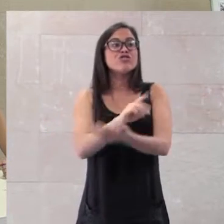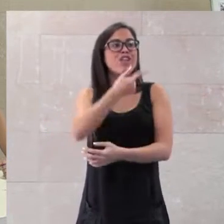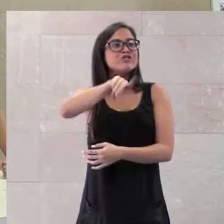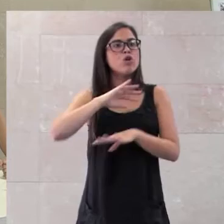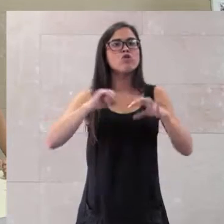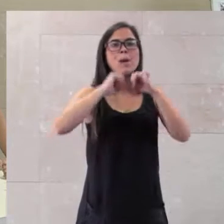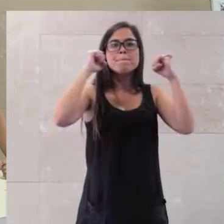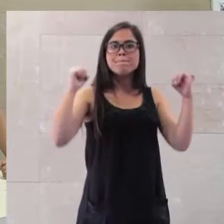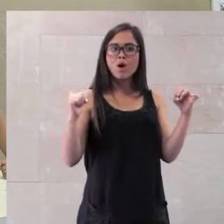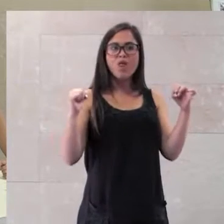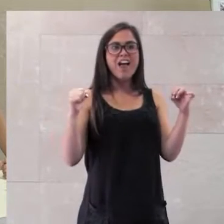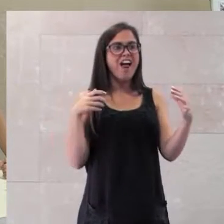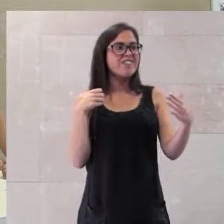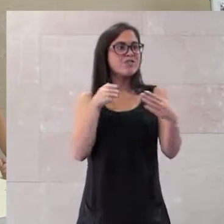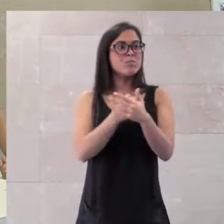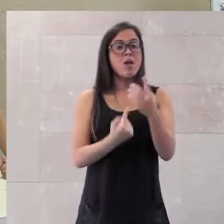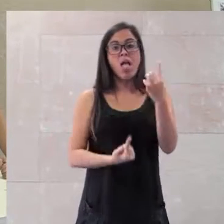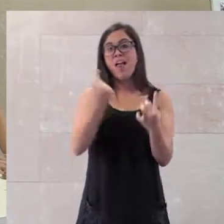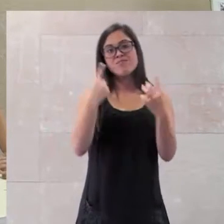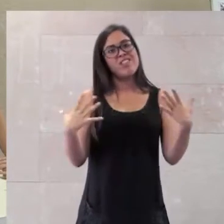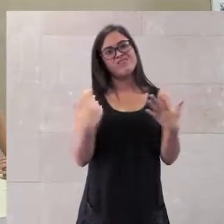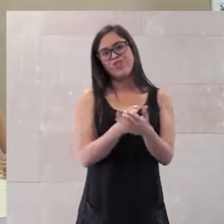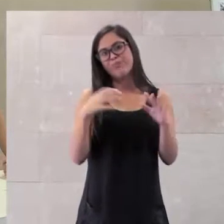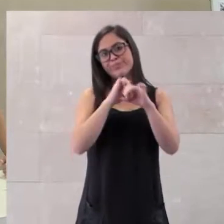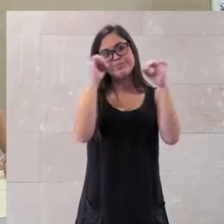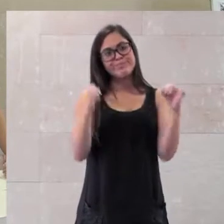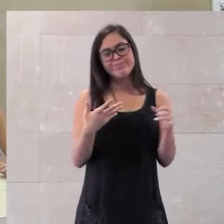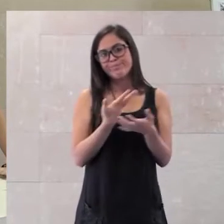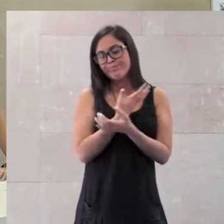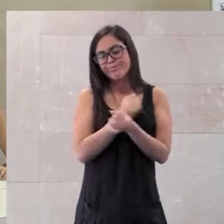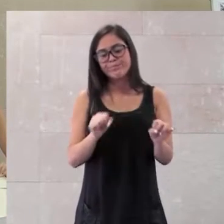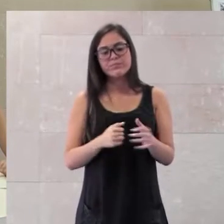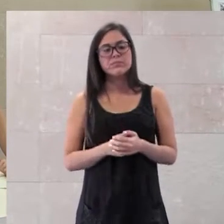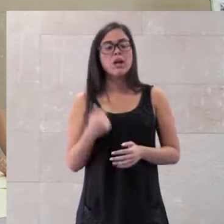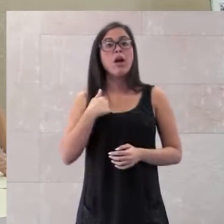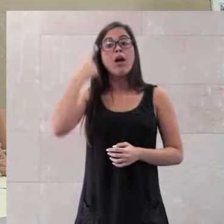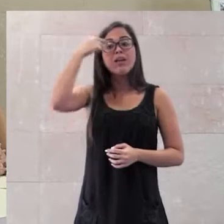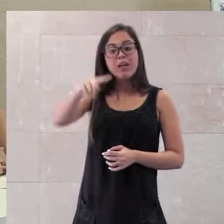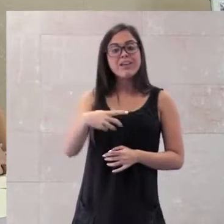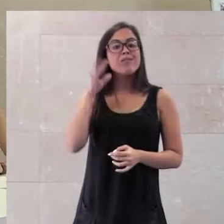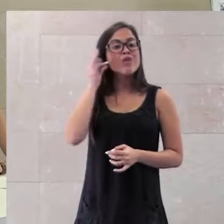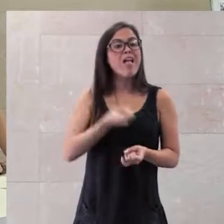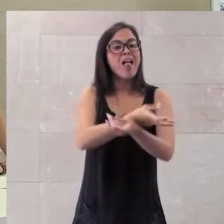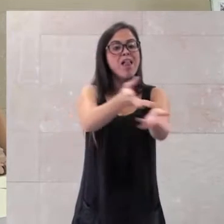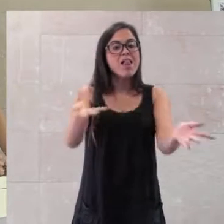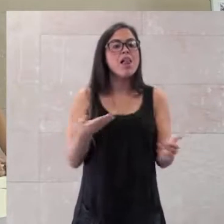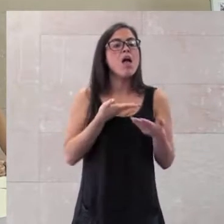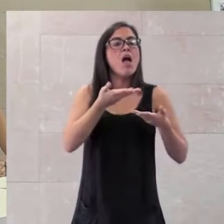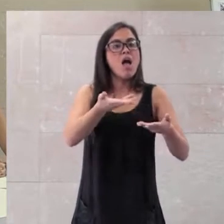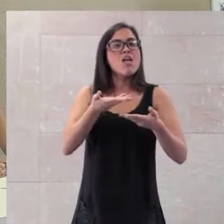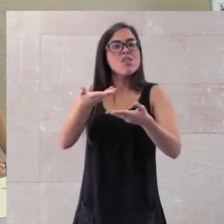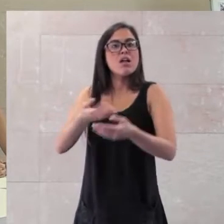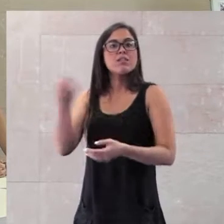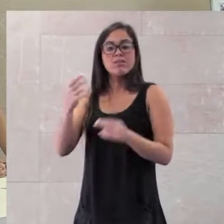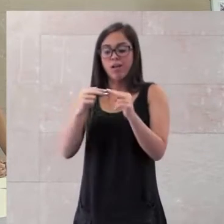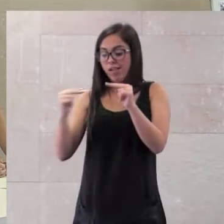empoderadas en todo lo que podamos, pero muchas veces no podemos en todo, ¿no? Pero sé que yo tengo que ayudar a otras que están como más abajo en ese